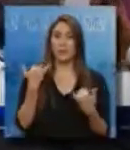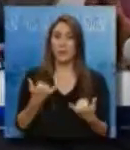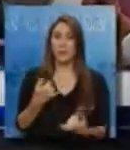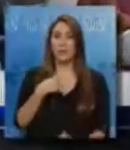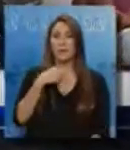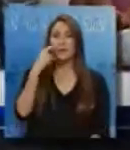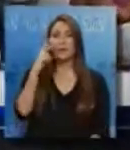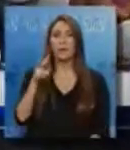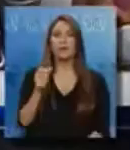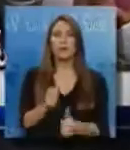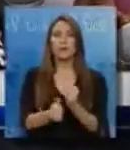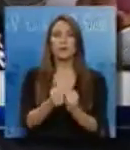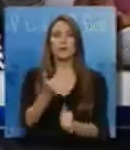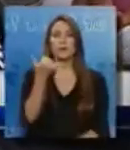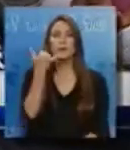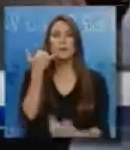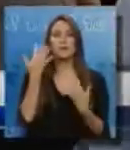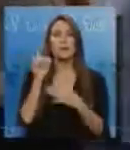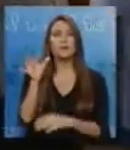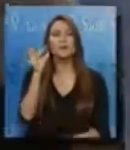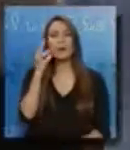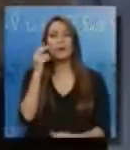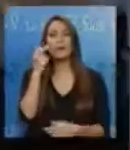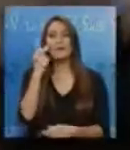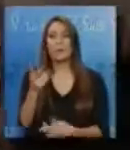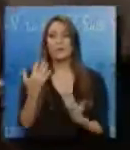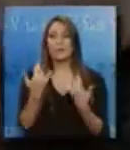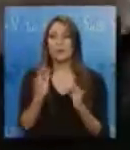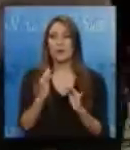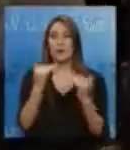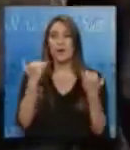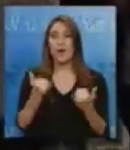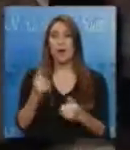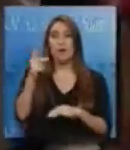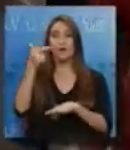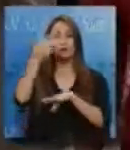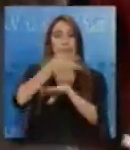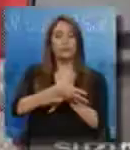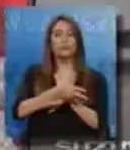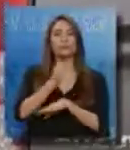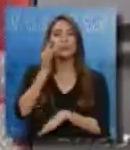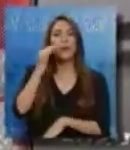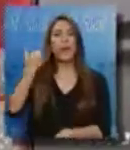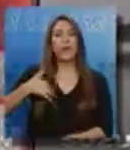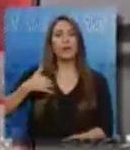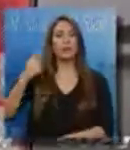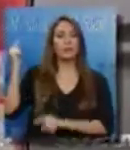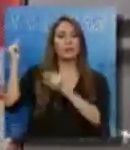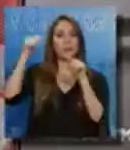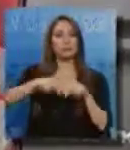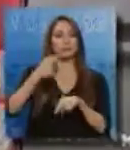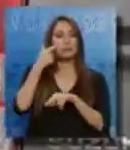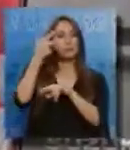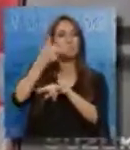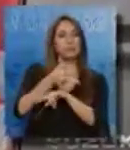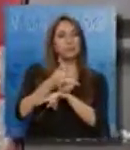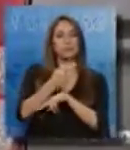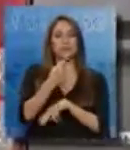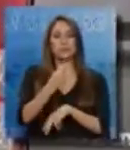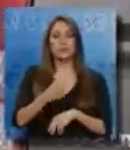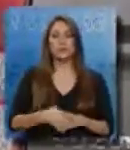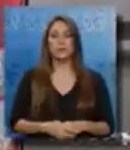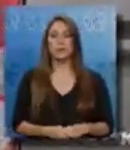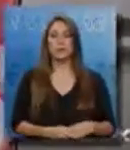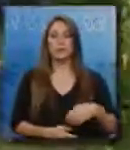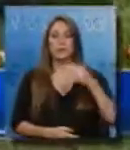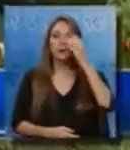ya uno de los teléfonos celulares también de una de las chicas. La prensa argentina estuvo presente en Montañita y se refirió al caso. Y cuando